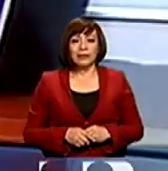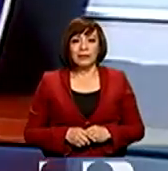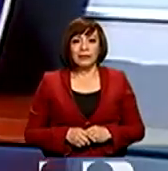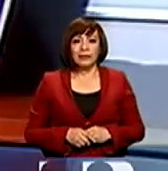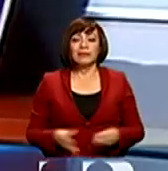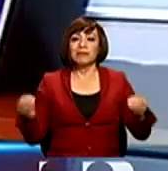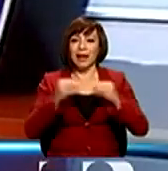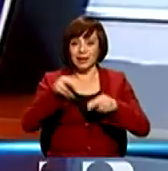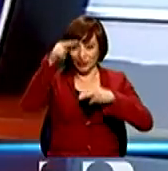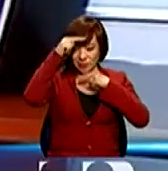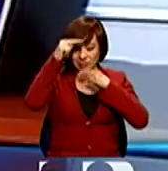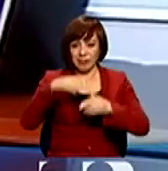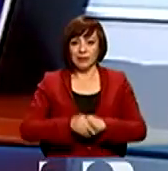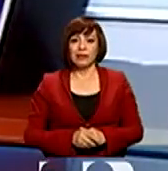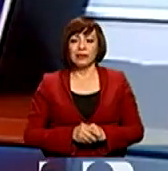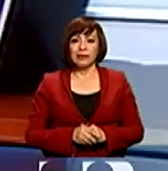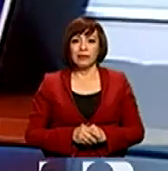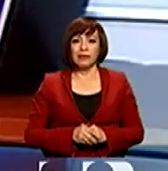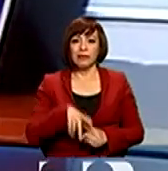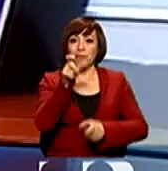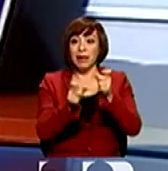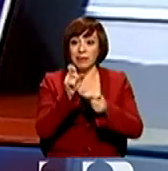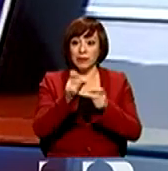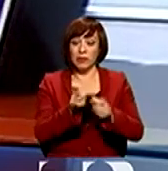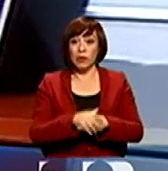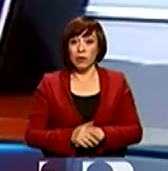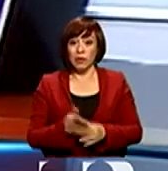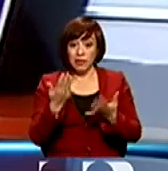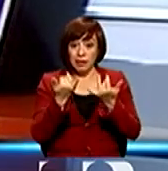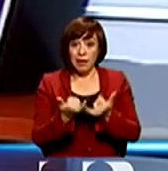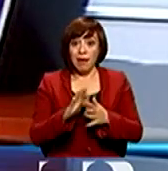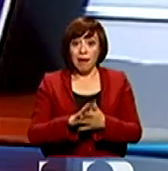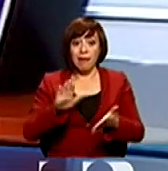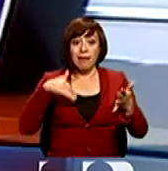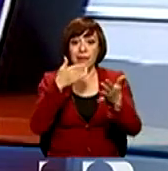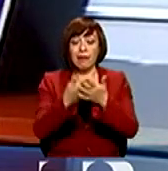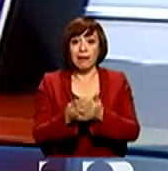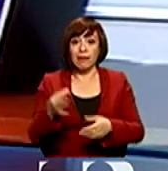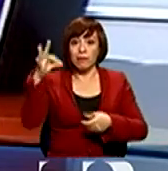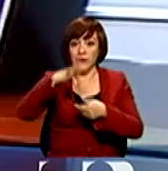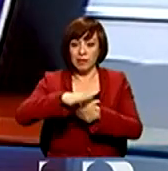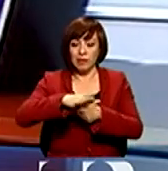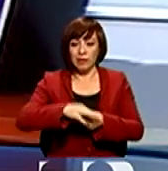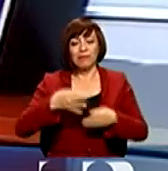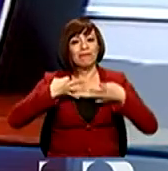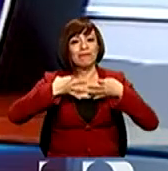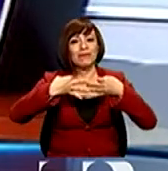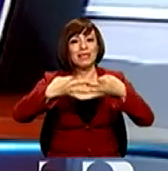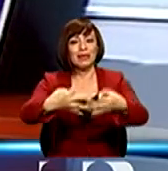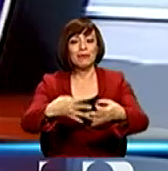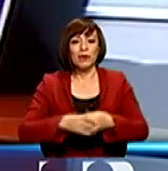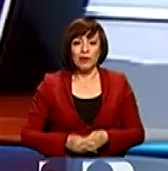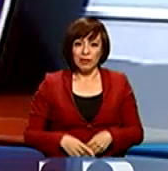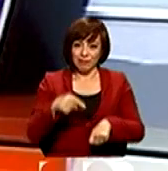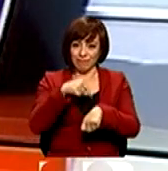Más noticias, amigos. La migración ilegal de electores de una jurisdicción a otra demoró el cierre del registro electoral, que finalmente